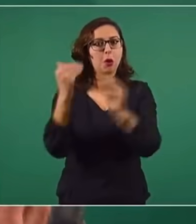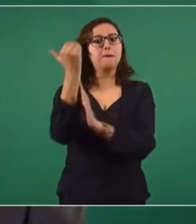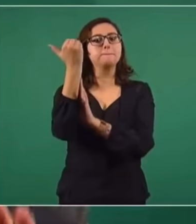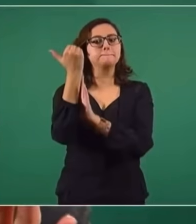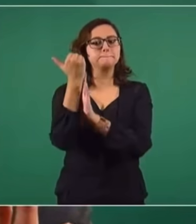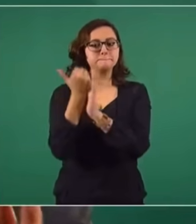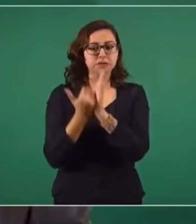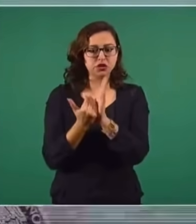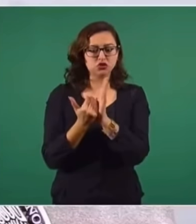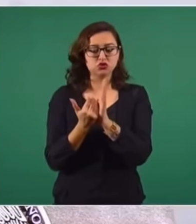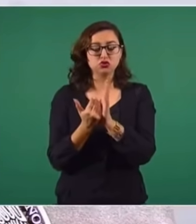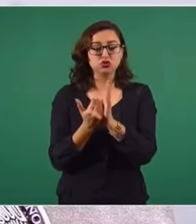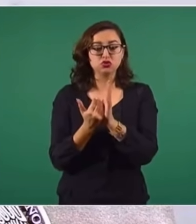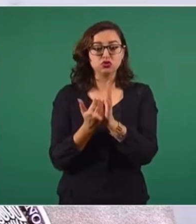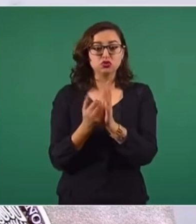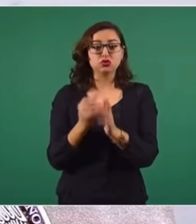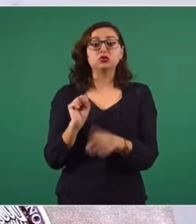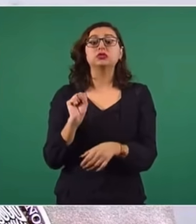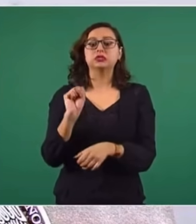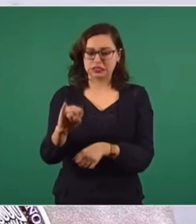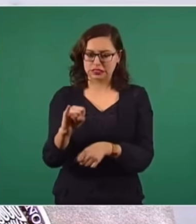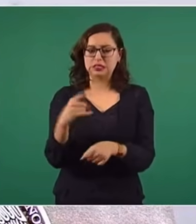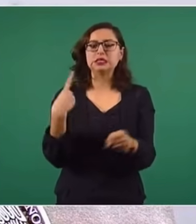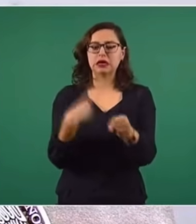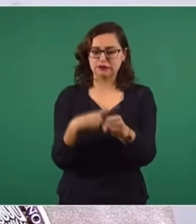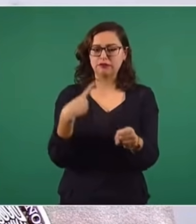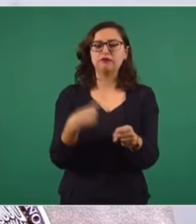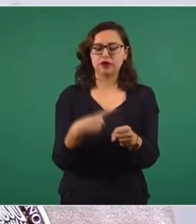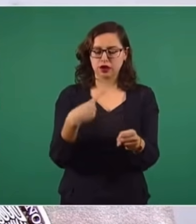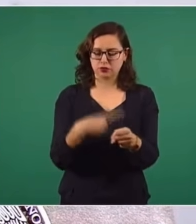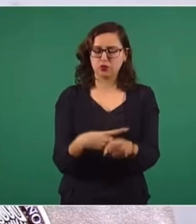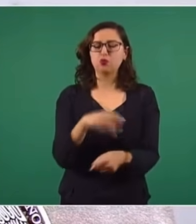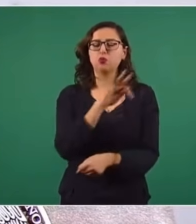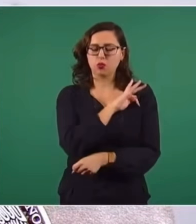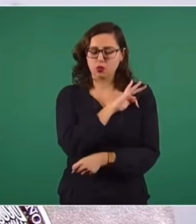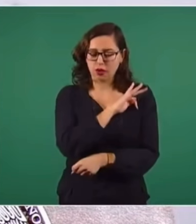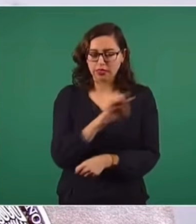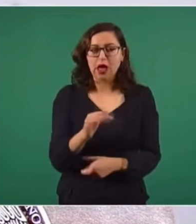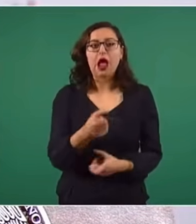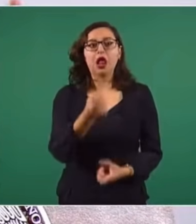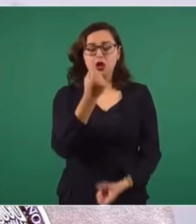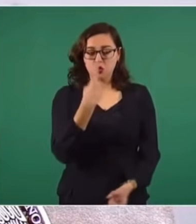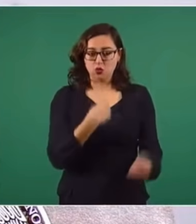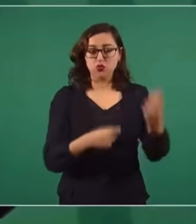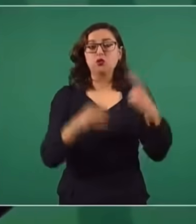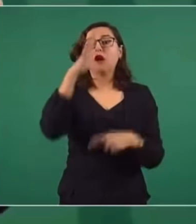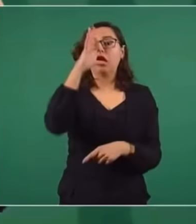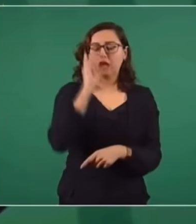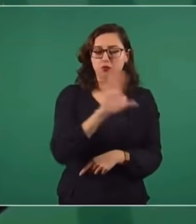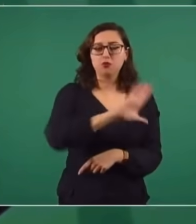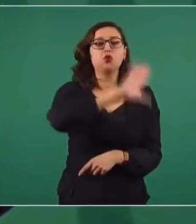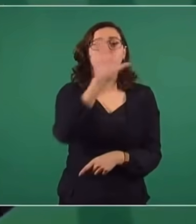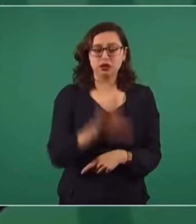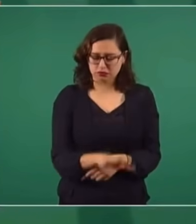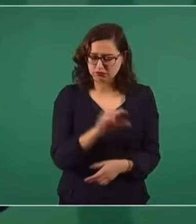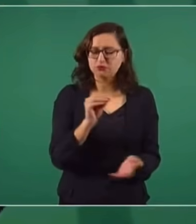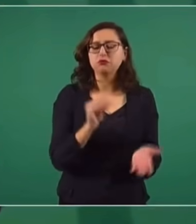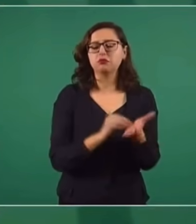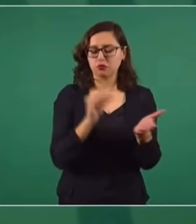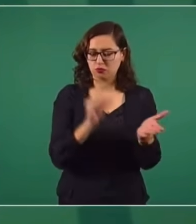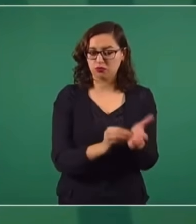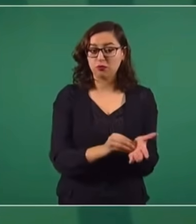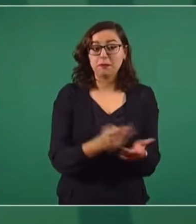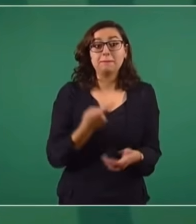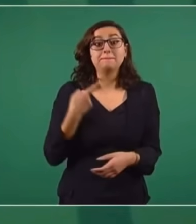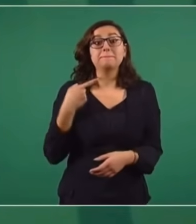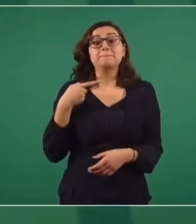seguir causando enfermedad grave, que no haya duda, puede seguir causando la muerte, pero en la proporción de la sociedad que se ve